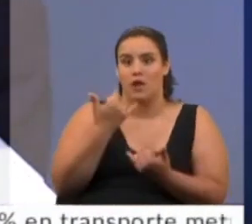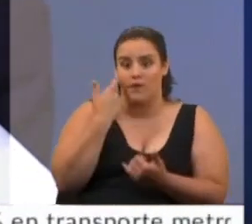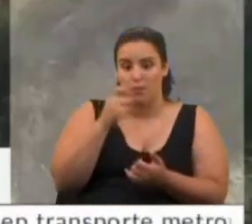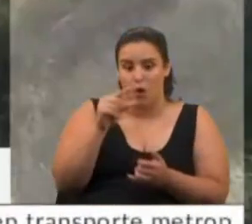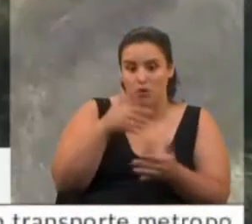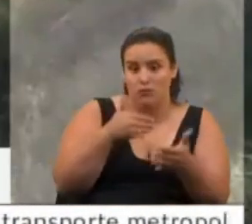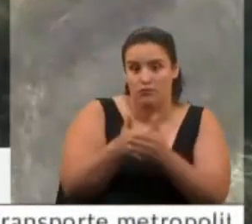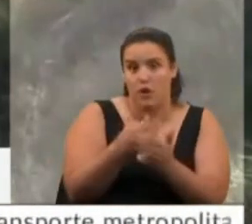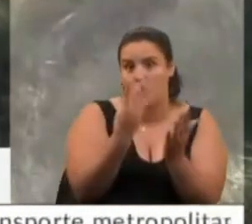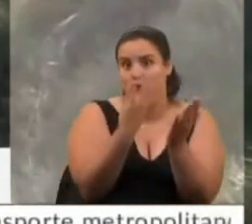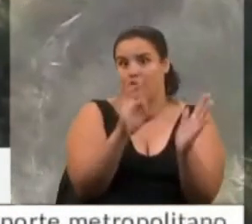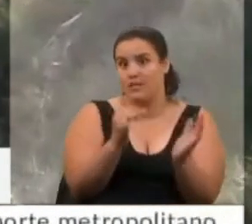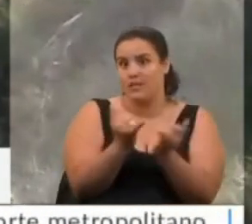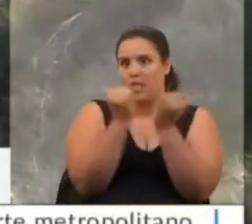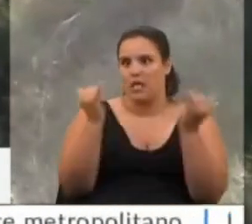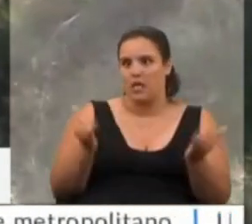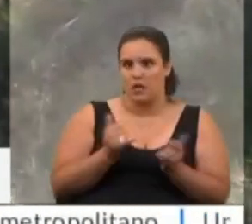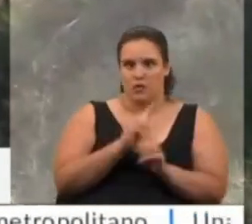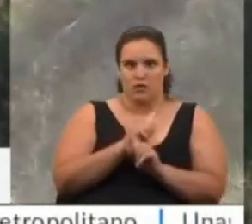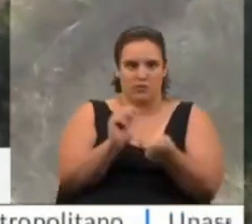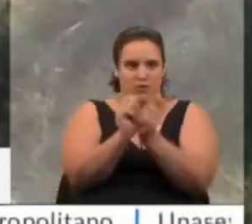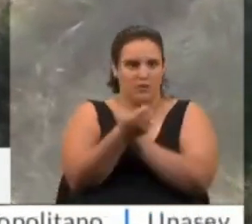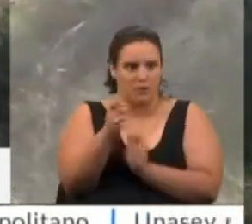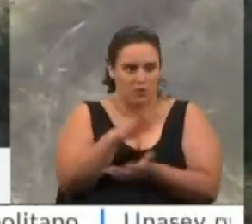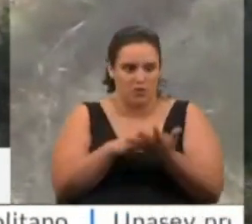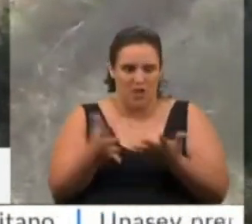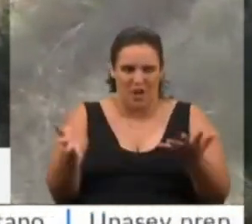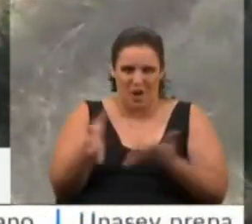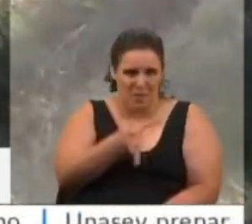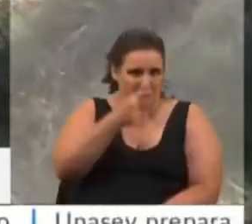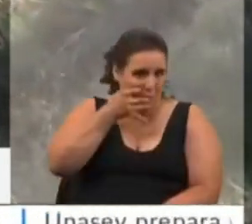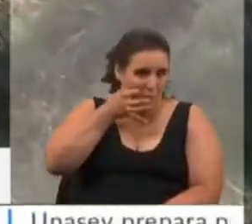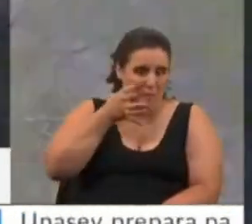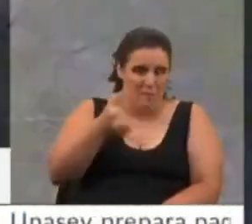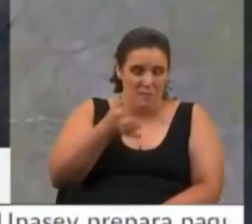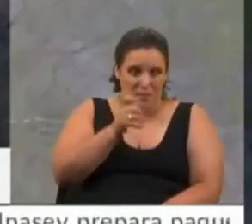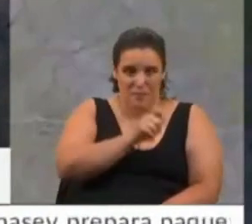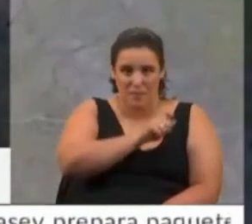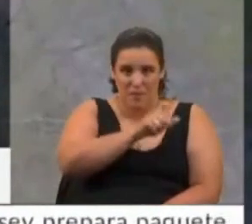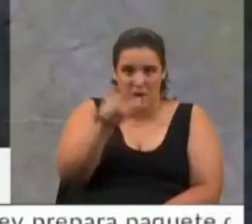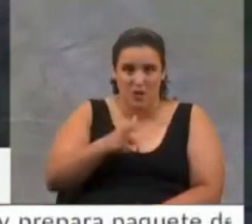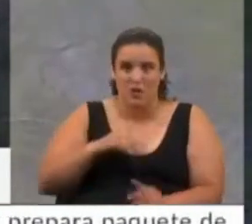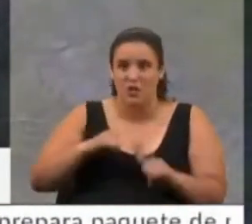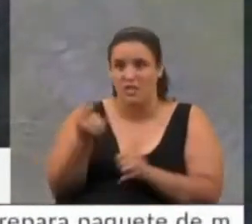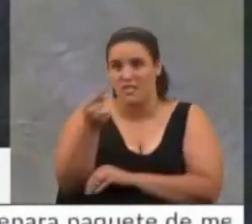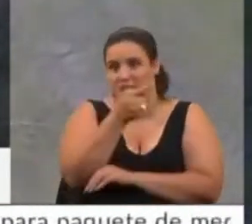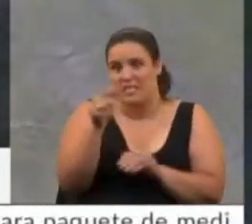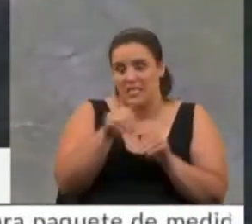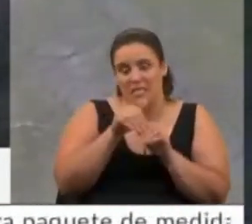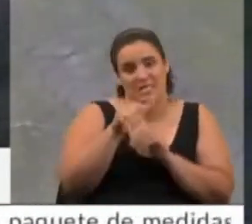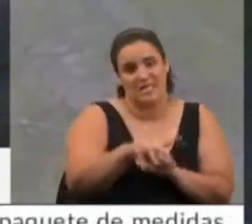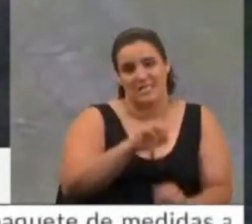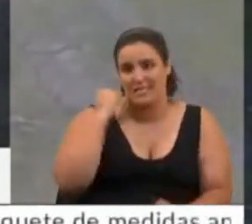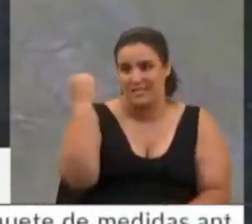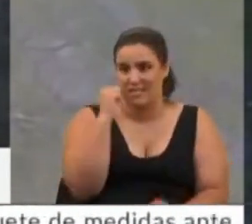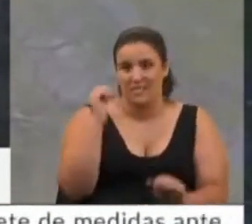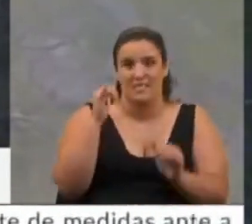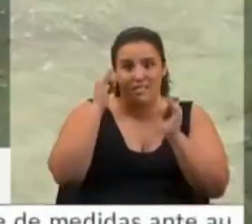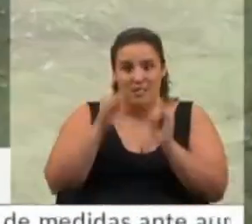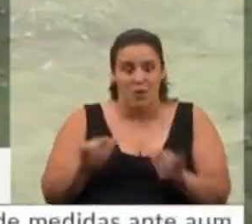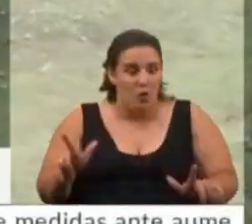días, y lejos de revertirse la situación, se ha agravado bastante. Las próximas semanas son decisivas. Si no